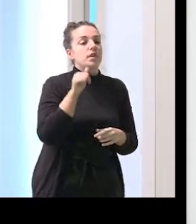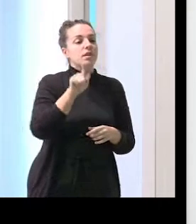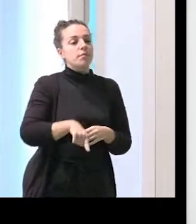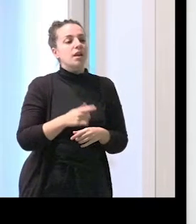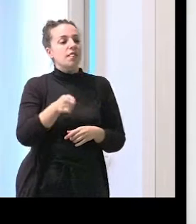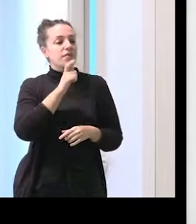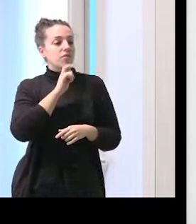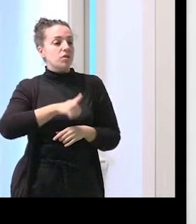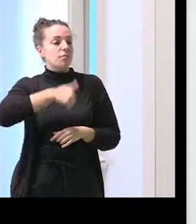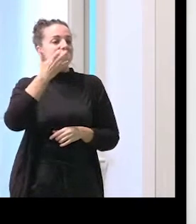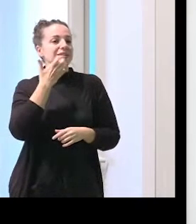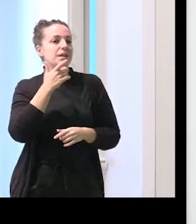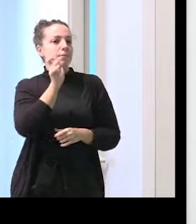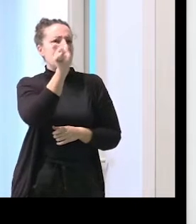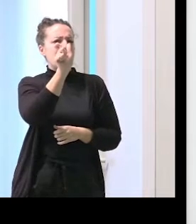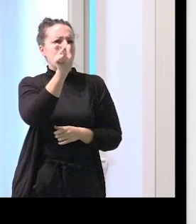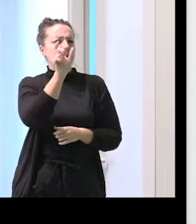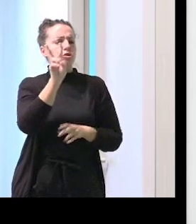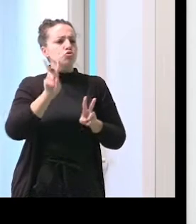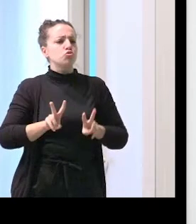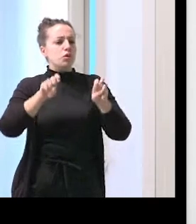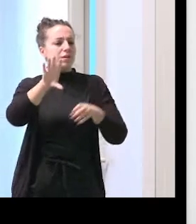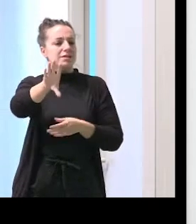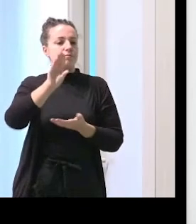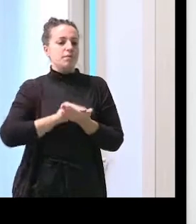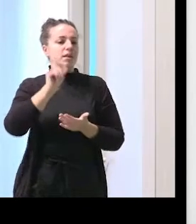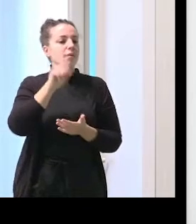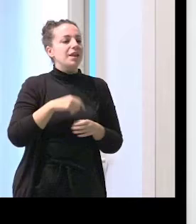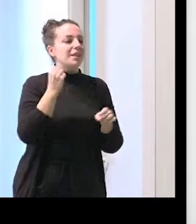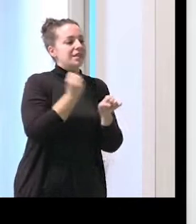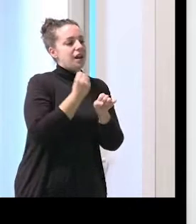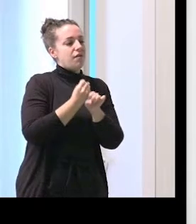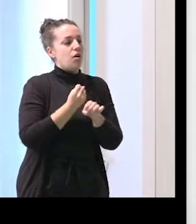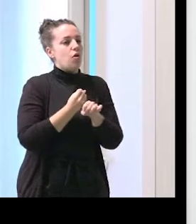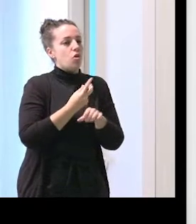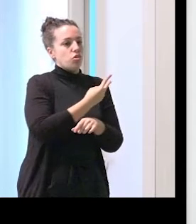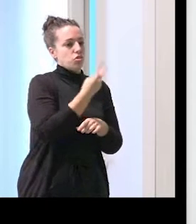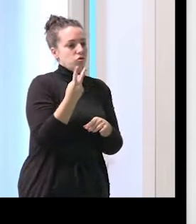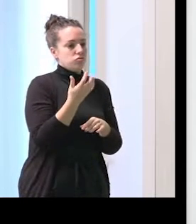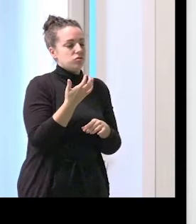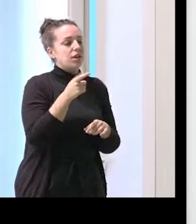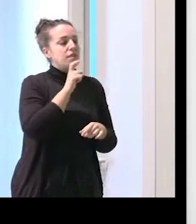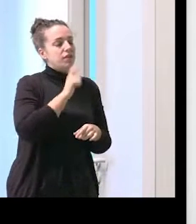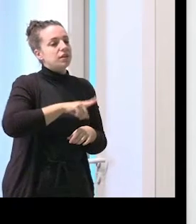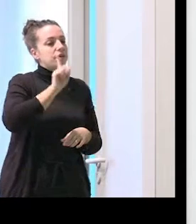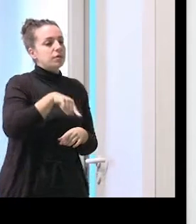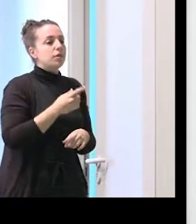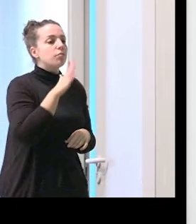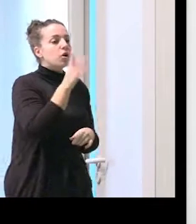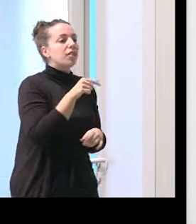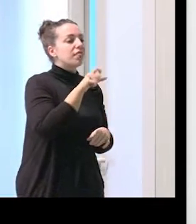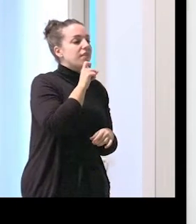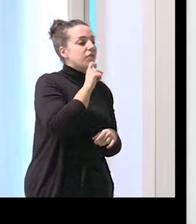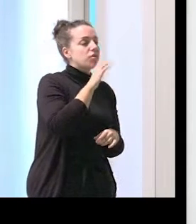dificultades con el aprendizaje de nuevas palabras y la multitarea. Los niños pequeños con hipoacusia unilateral tienen más dificultad con el